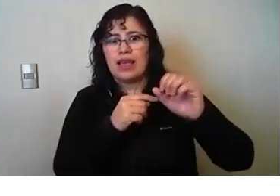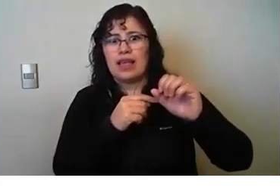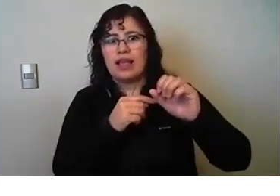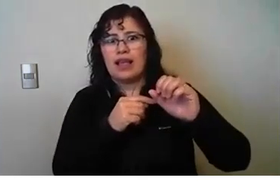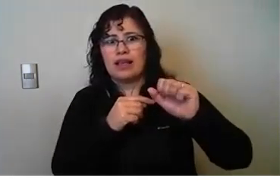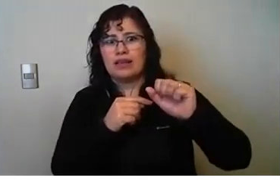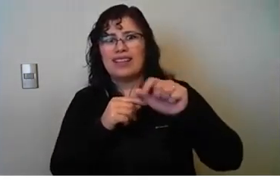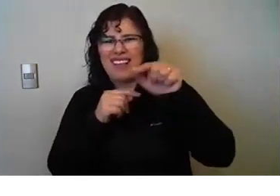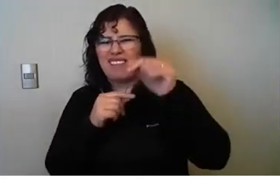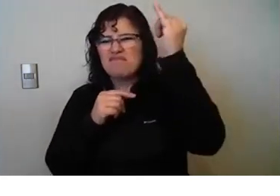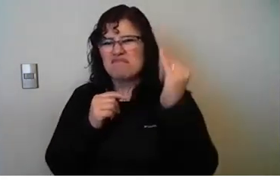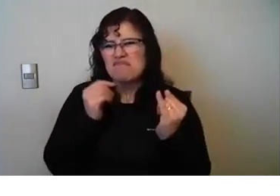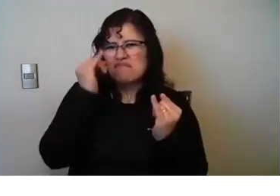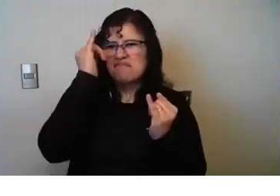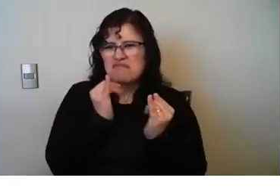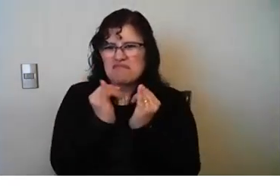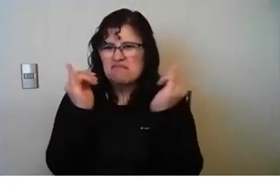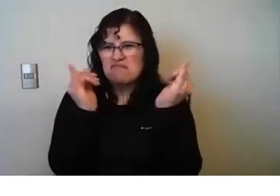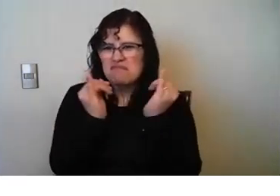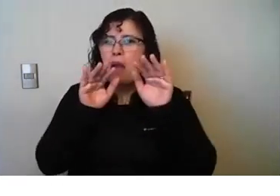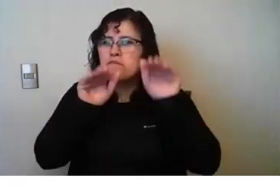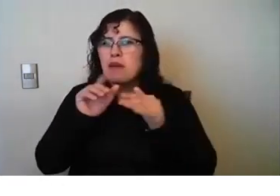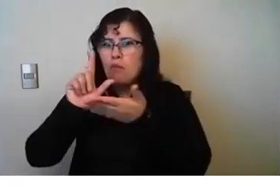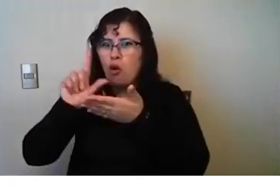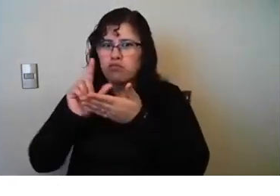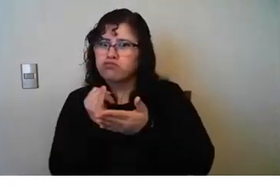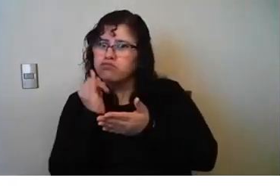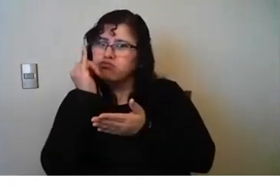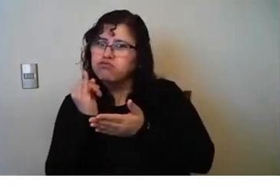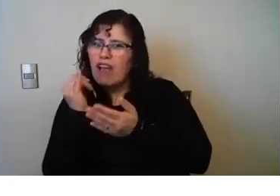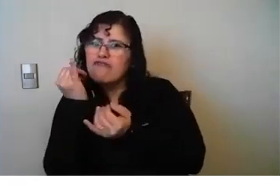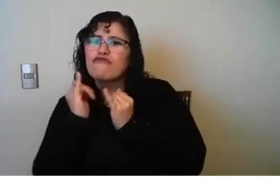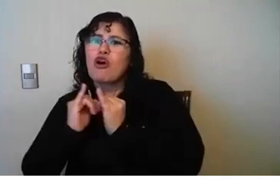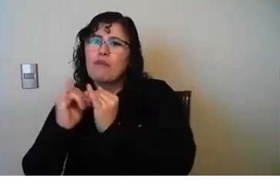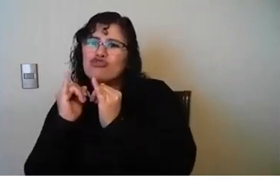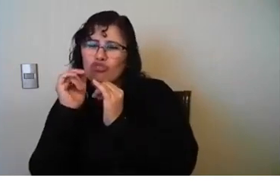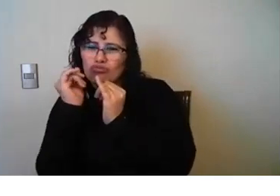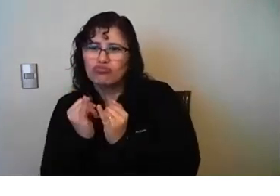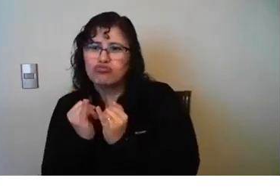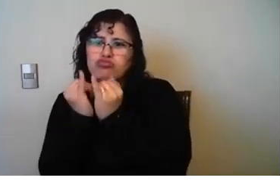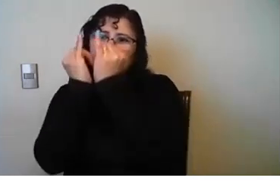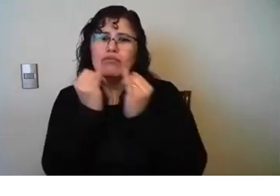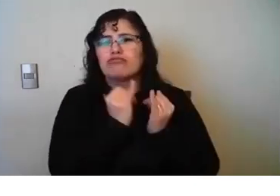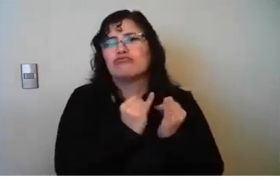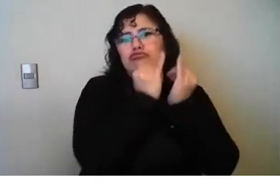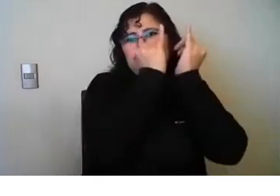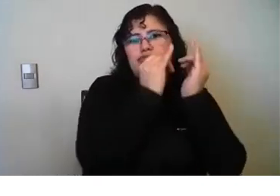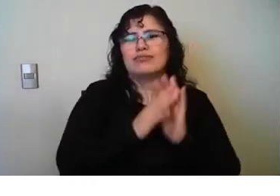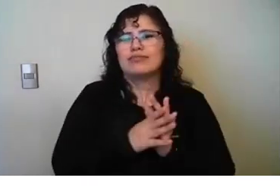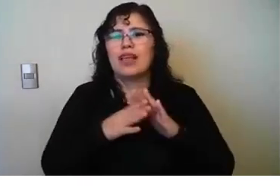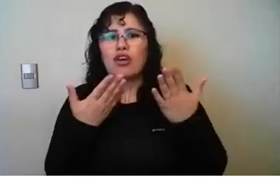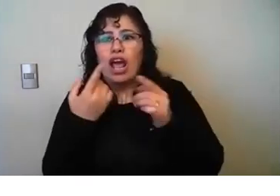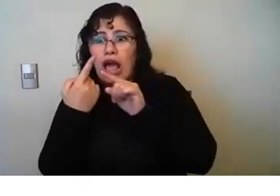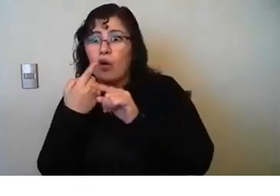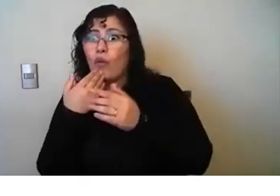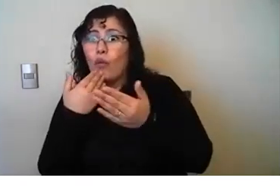ipsilateral, pero S2 recibe de ambos tálamos, porque nosotros debiéramos proyectar en esta imagen.